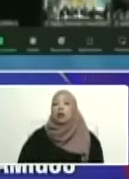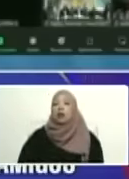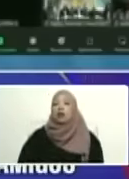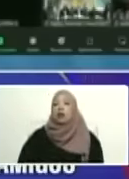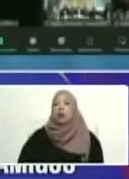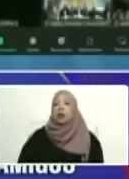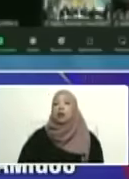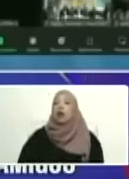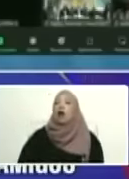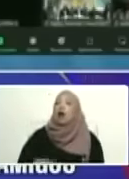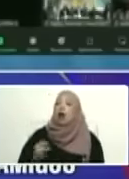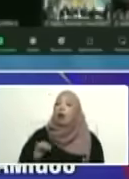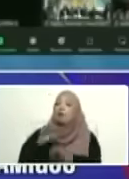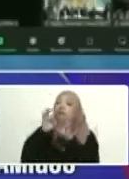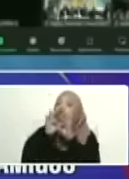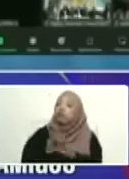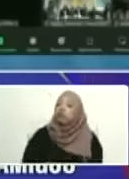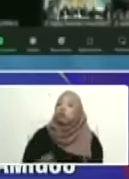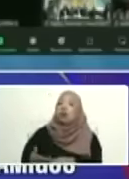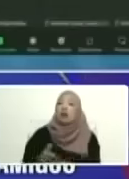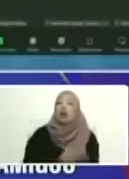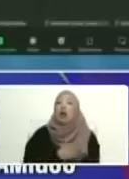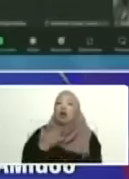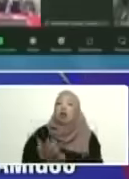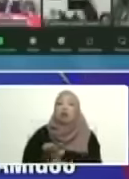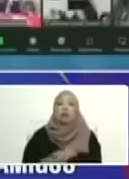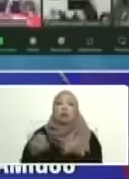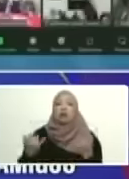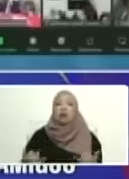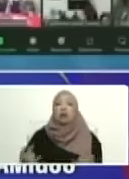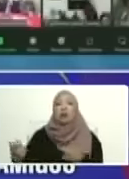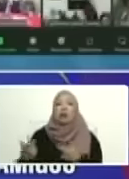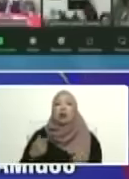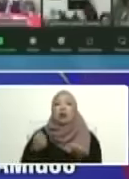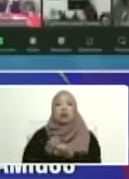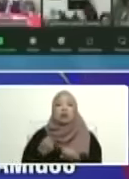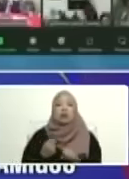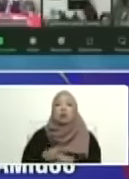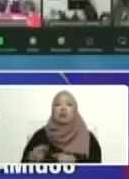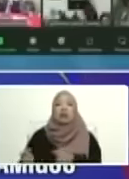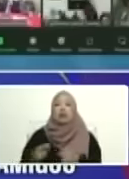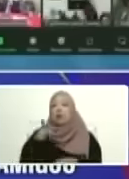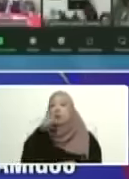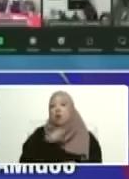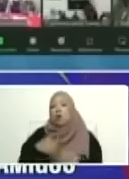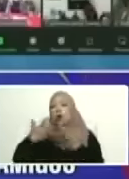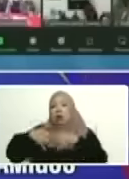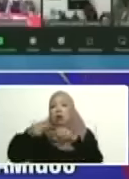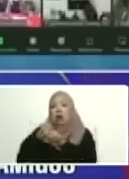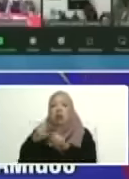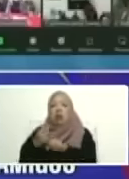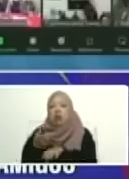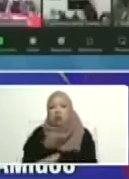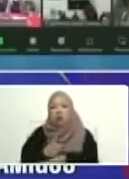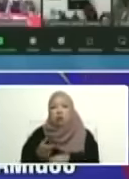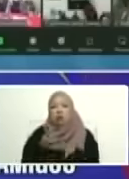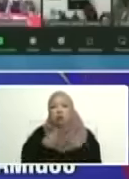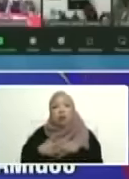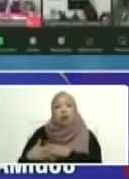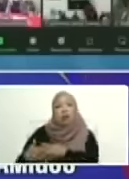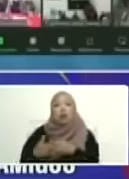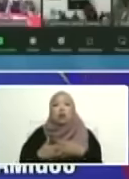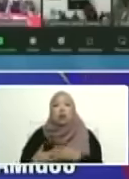Y hemos ratificado ante la maniobra de la ExxonMobil, ante la maniobra del gobierno de Estados